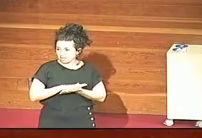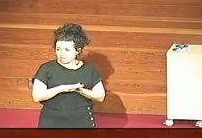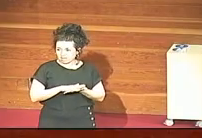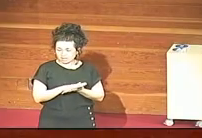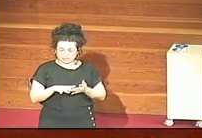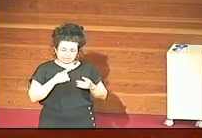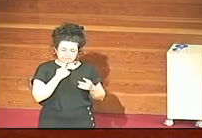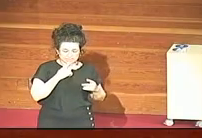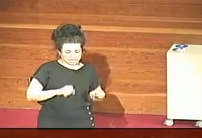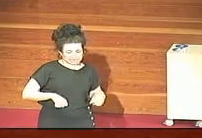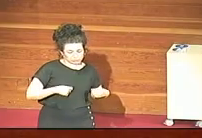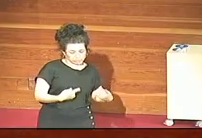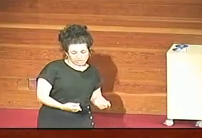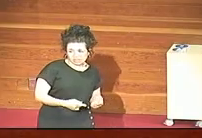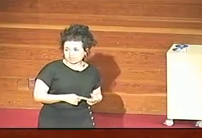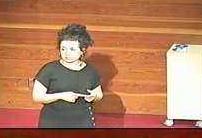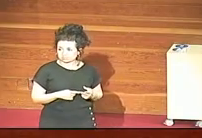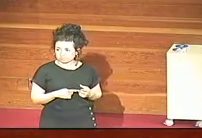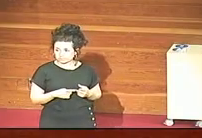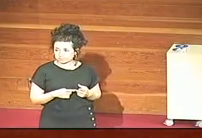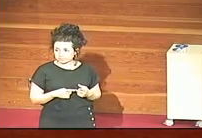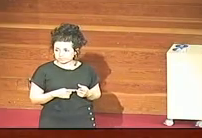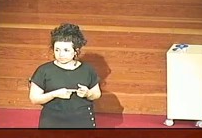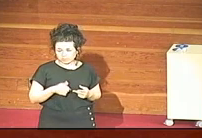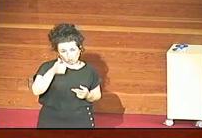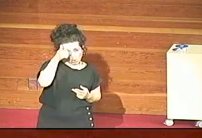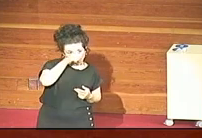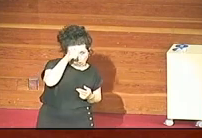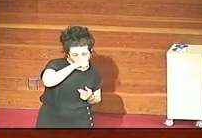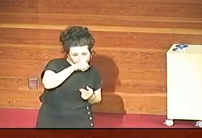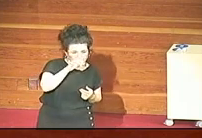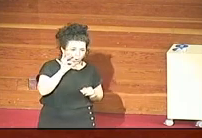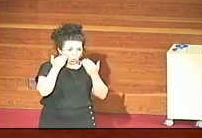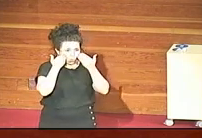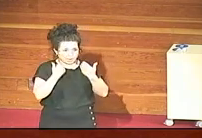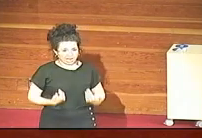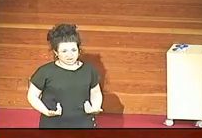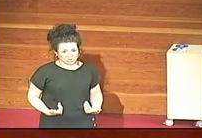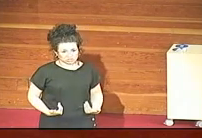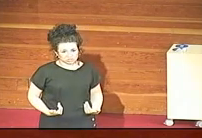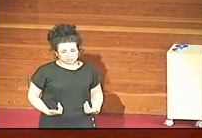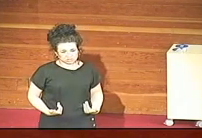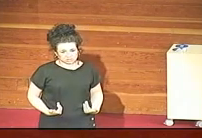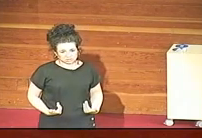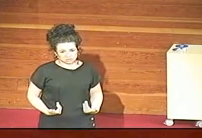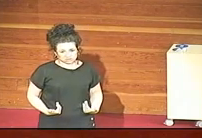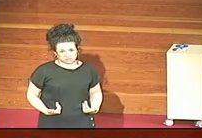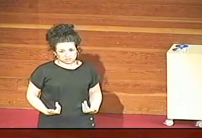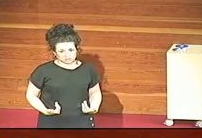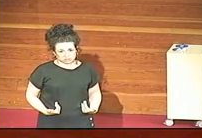naturaleza y el hombre ser humano como digamos destructor de la